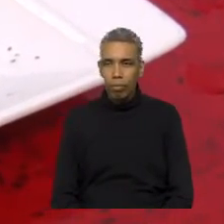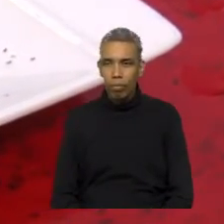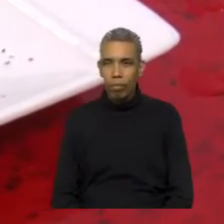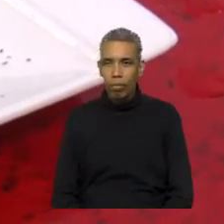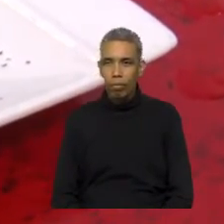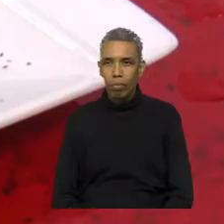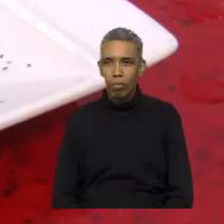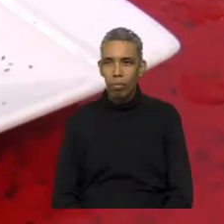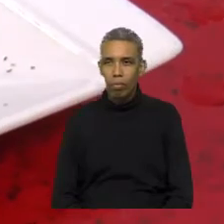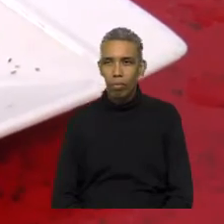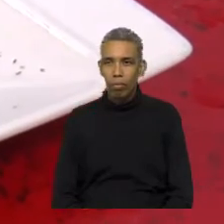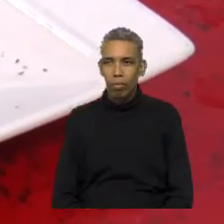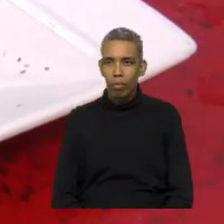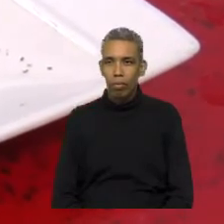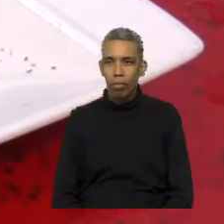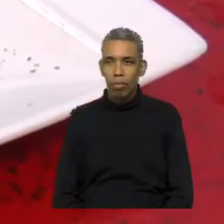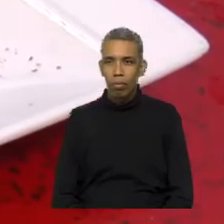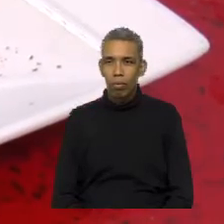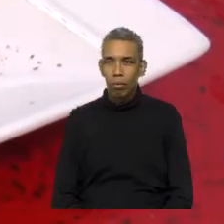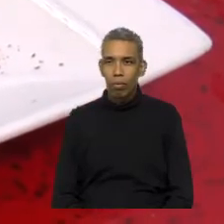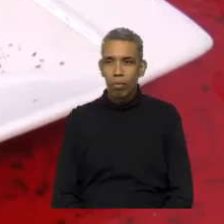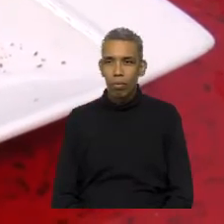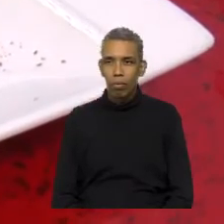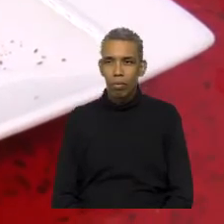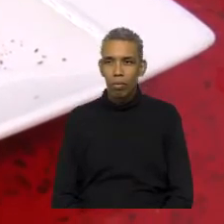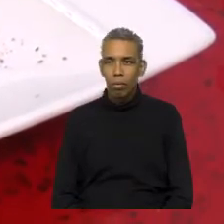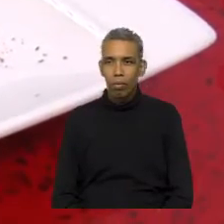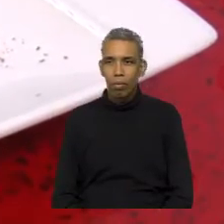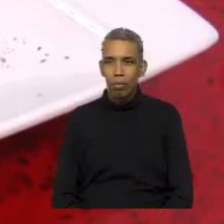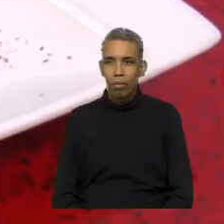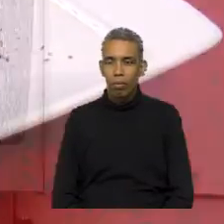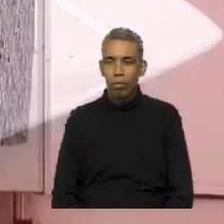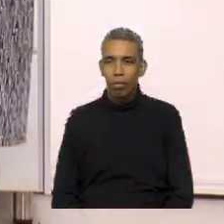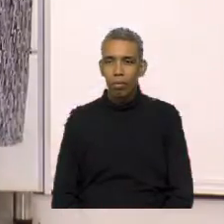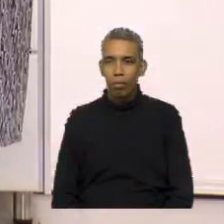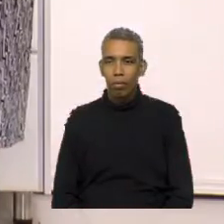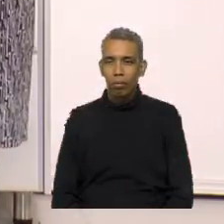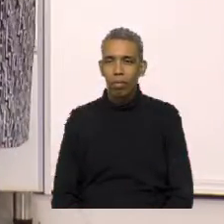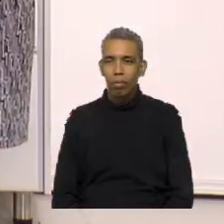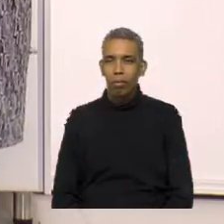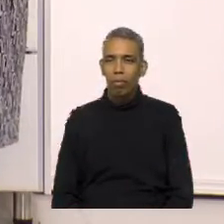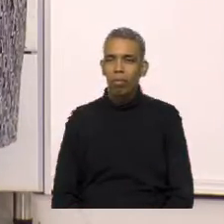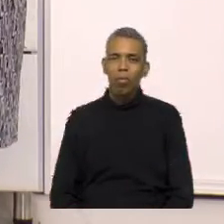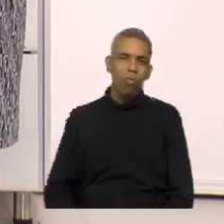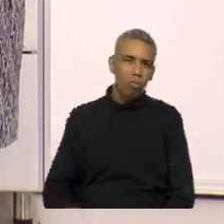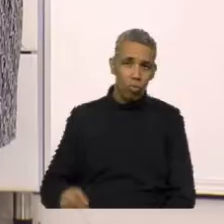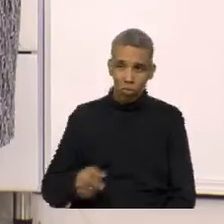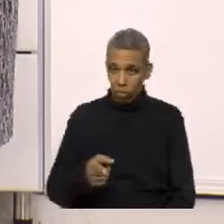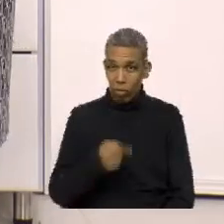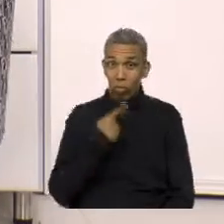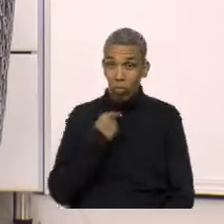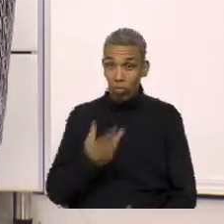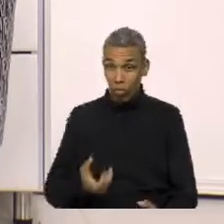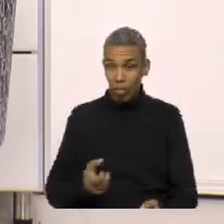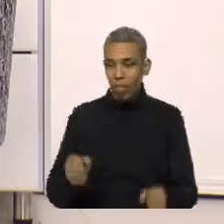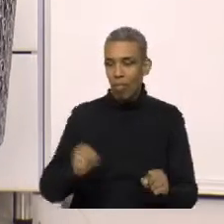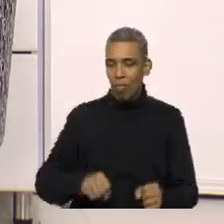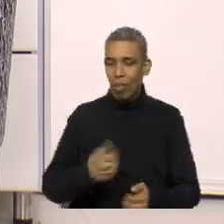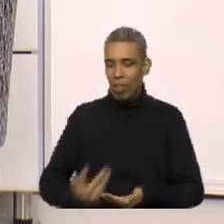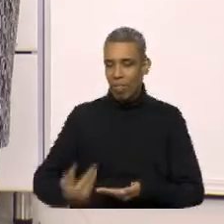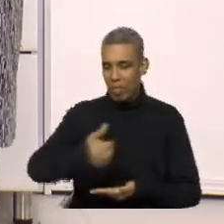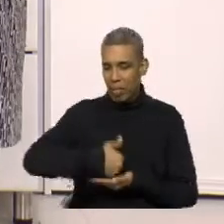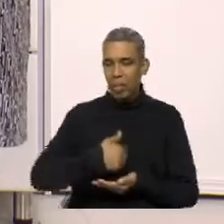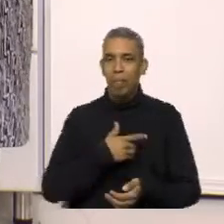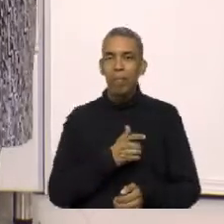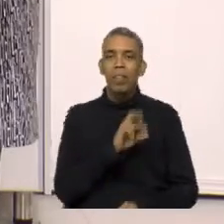Recuerden que esta receta de ceviche la encuentran en el restaurante 920 Gourmet. Ya pueden